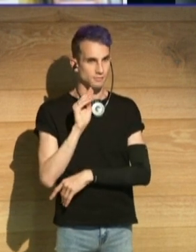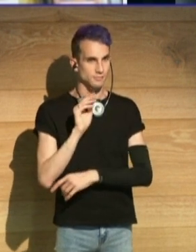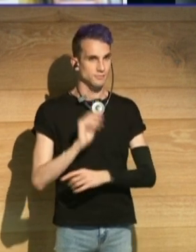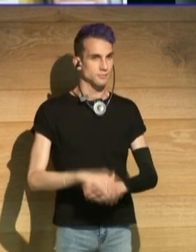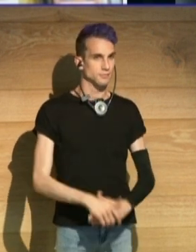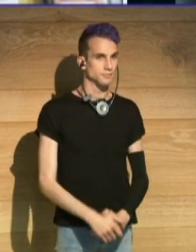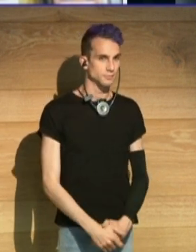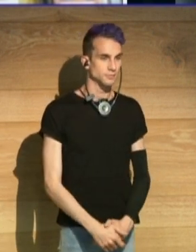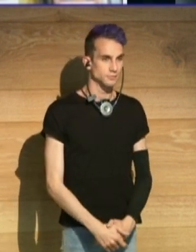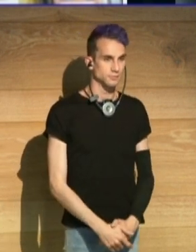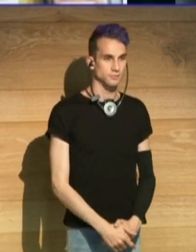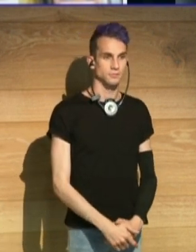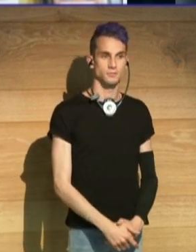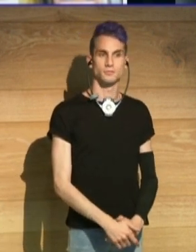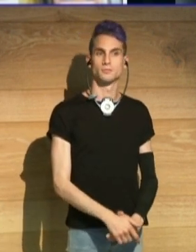Sì, certo.